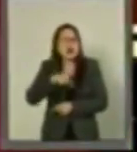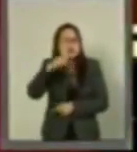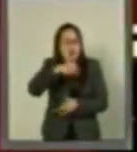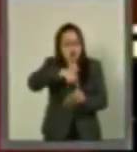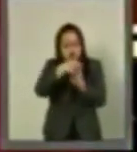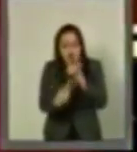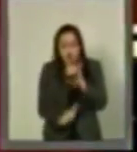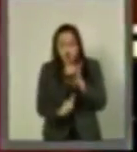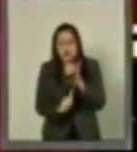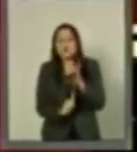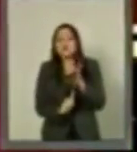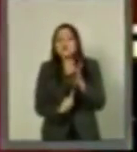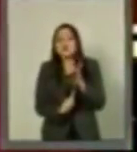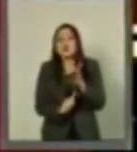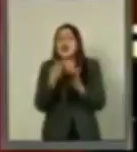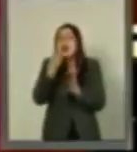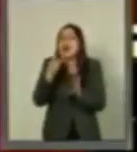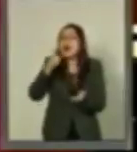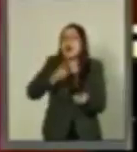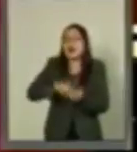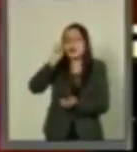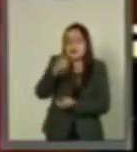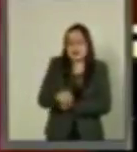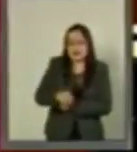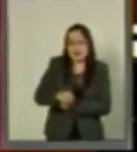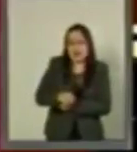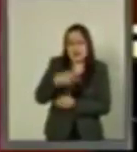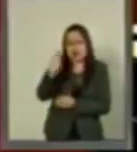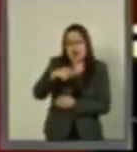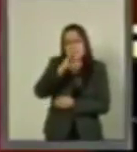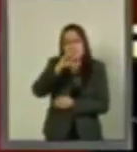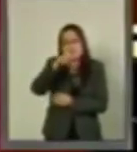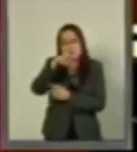Todas ellas son víctimas de un delito llamado